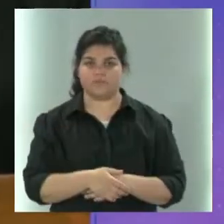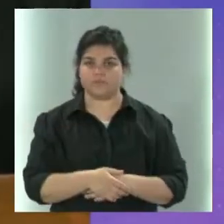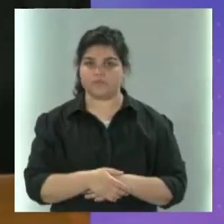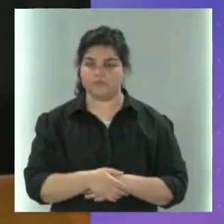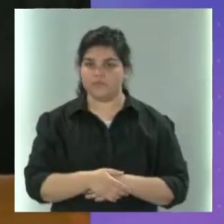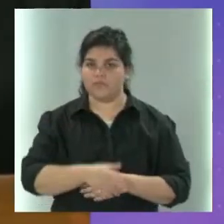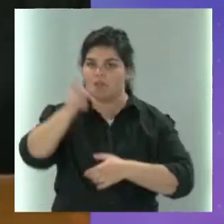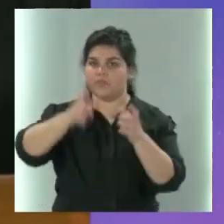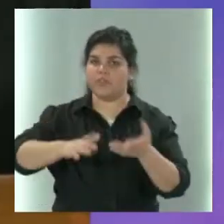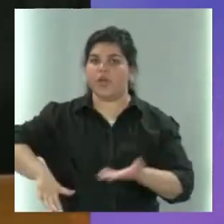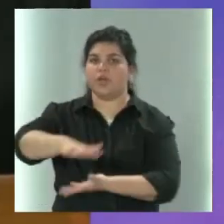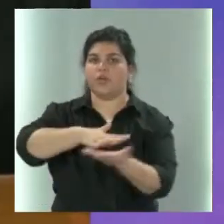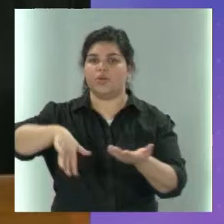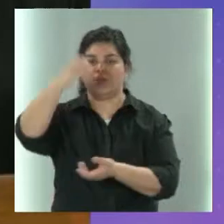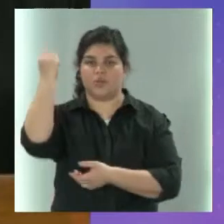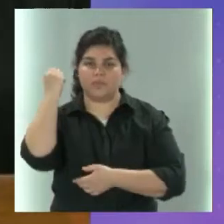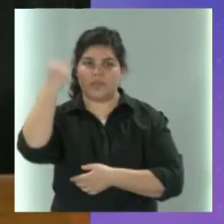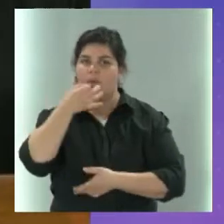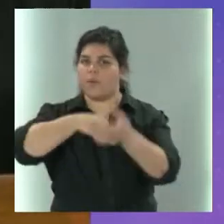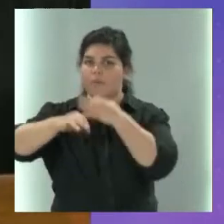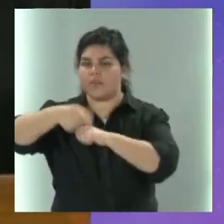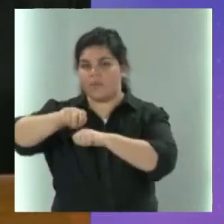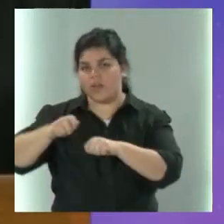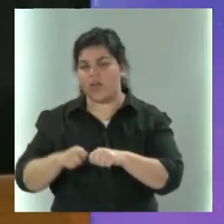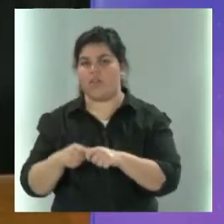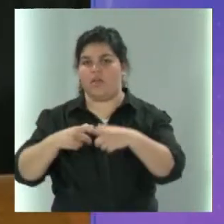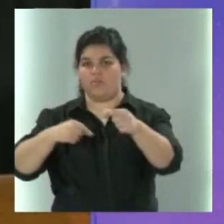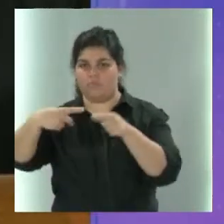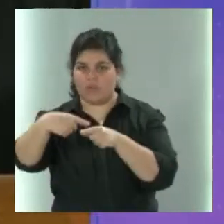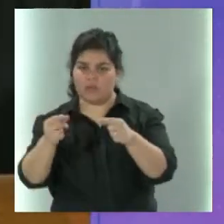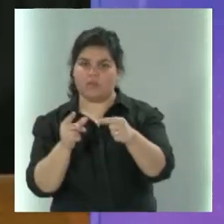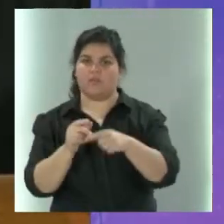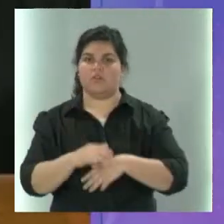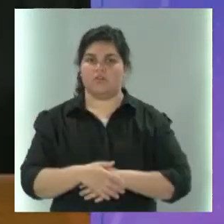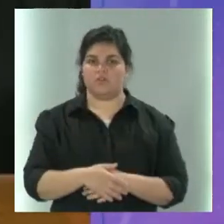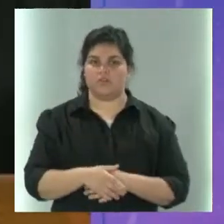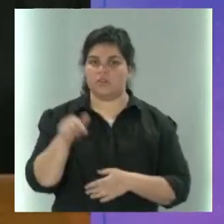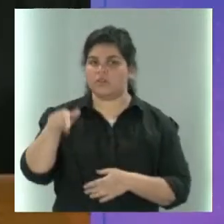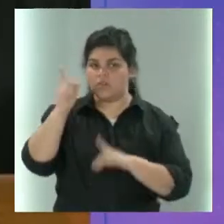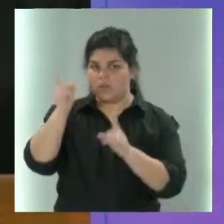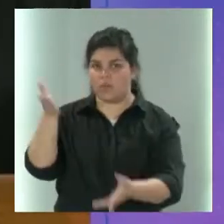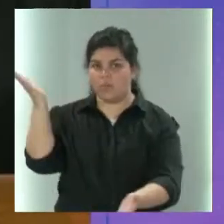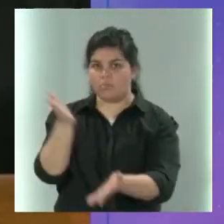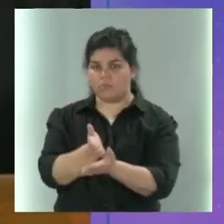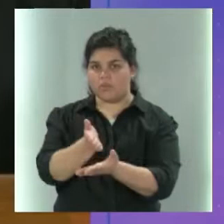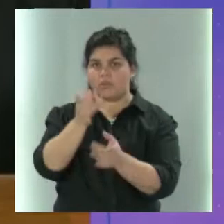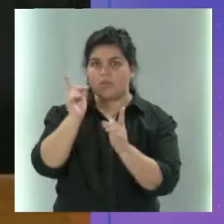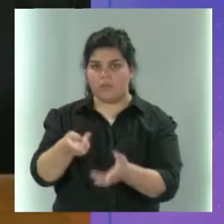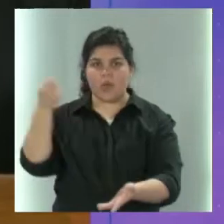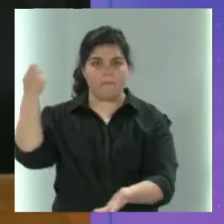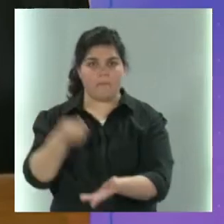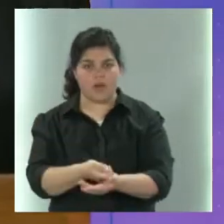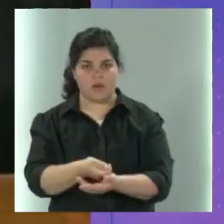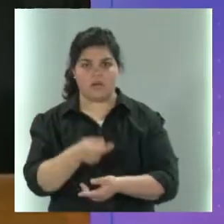hace economía social, como vender empanadas, pastelitos. Esto también va a estar penado y multado.